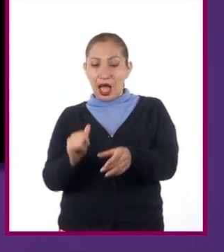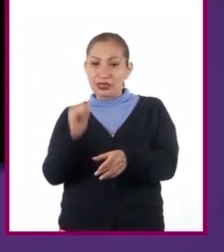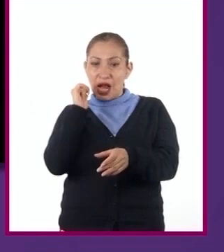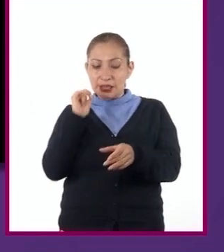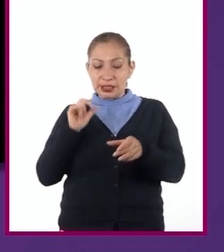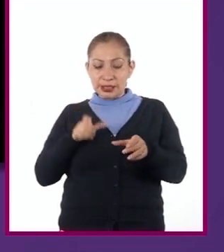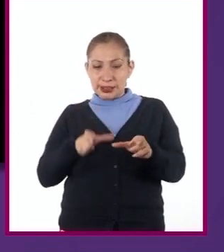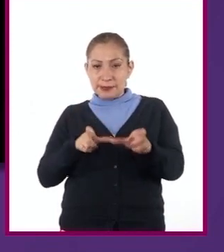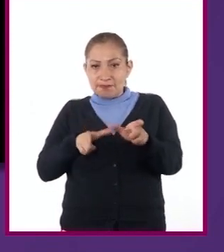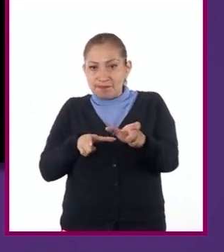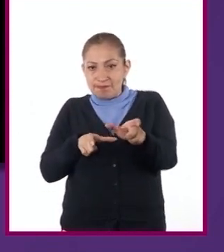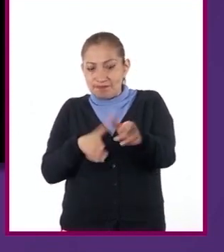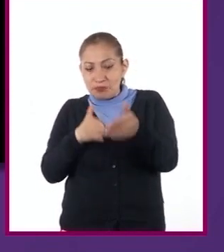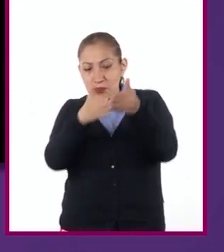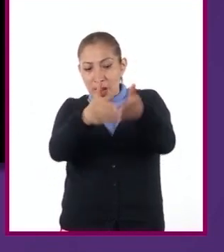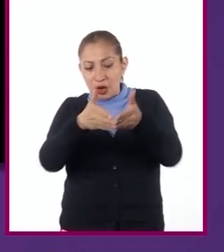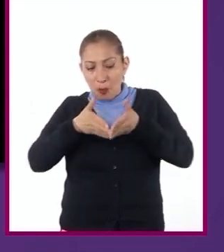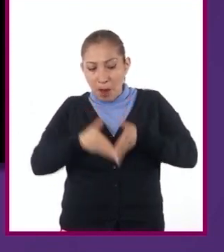retaguardia.